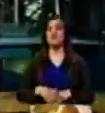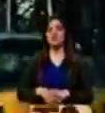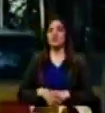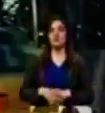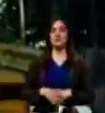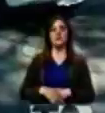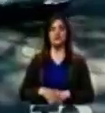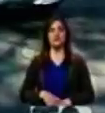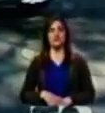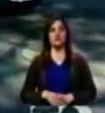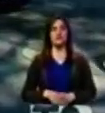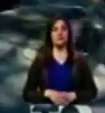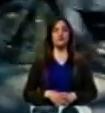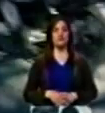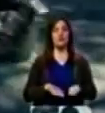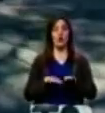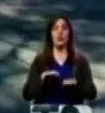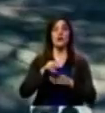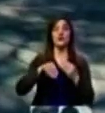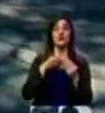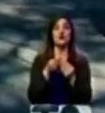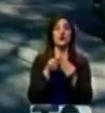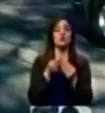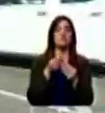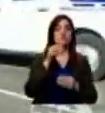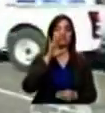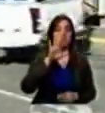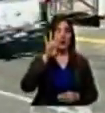de este tramo de la avenida San Luis tendrá una inversión de